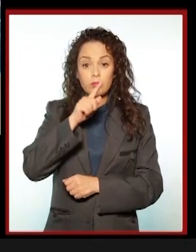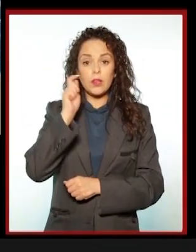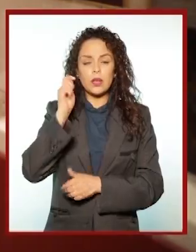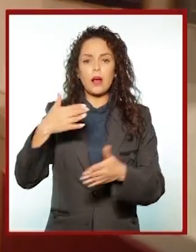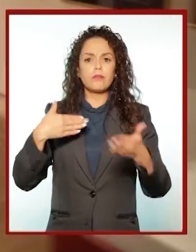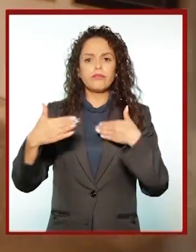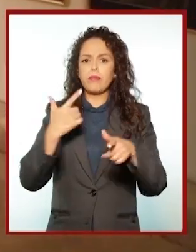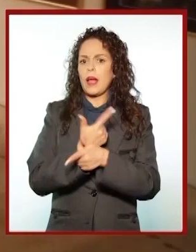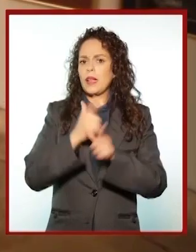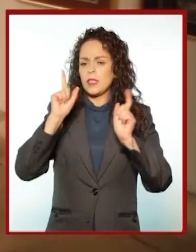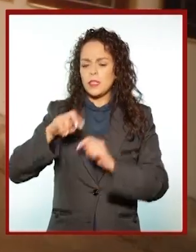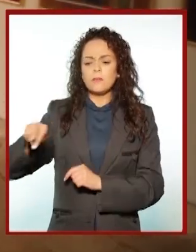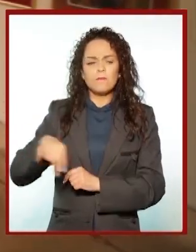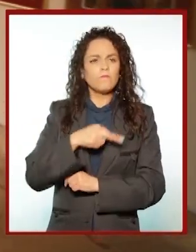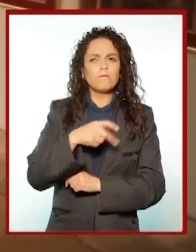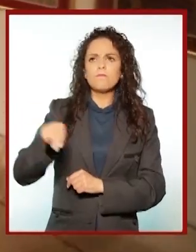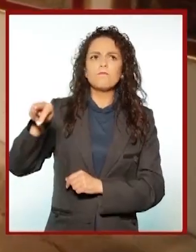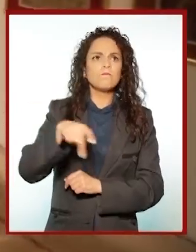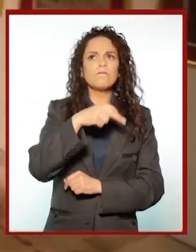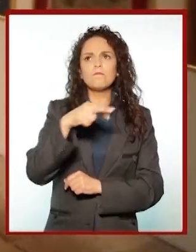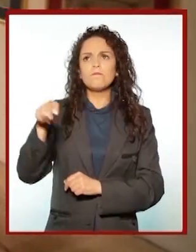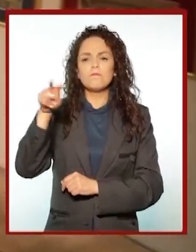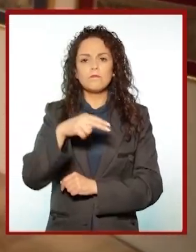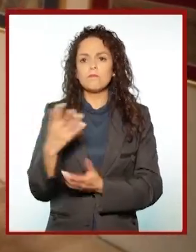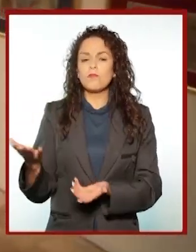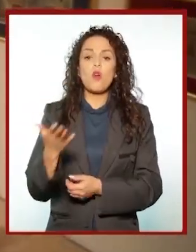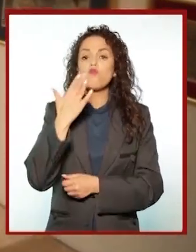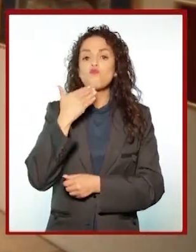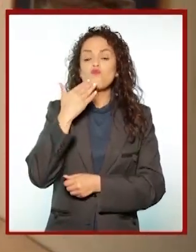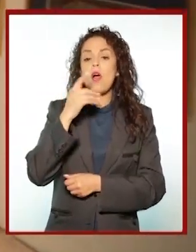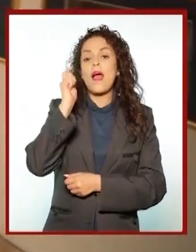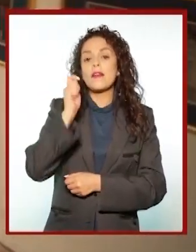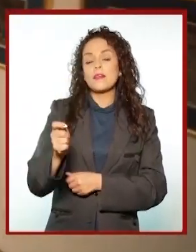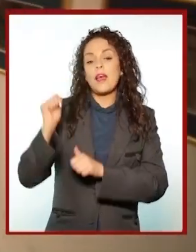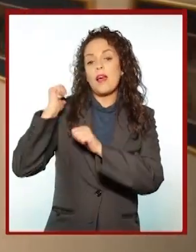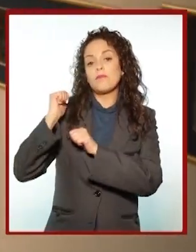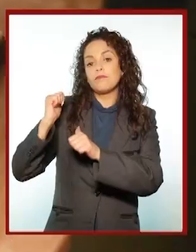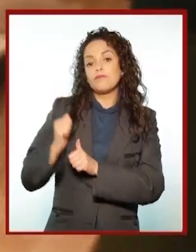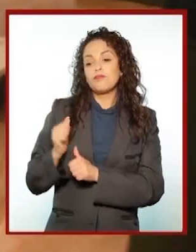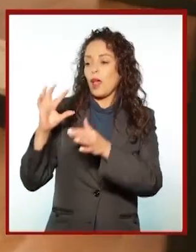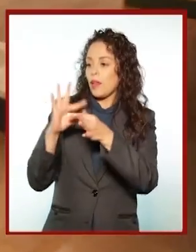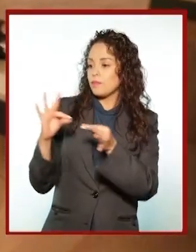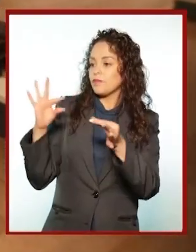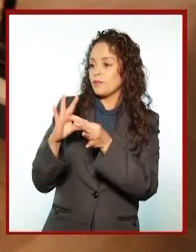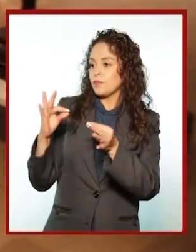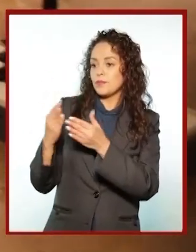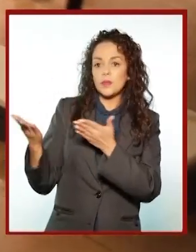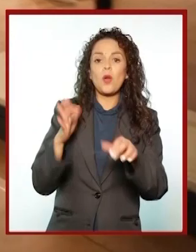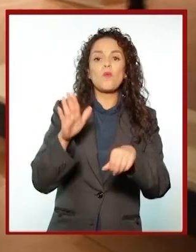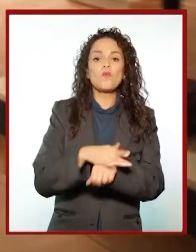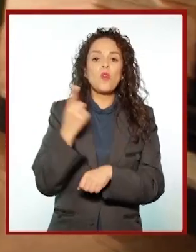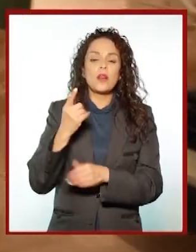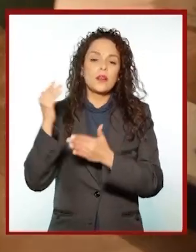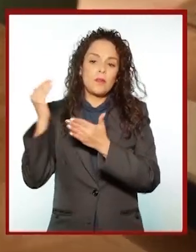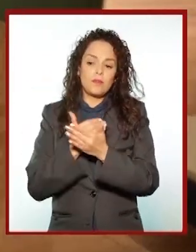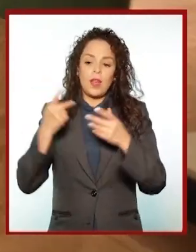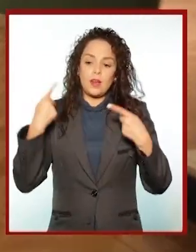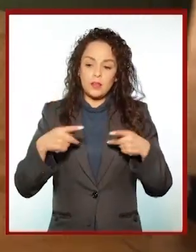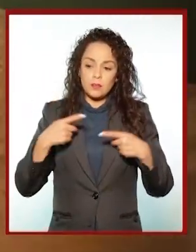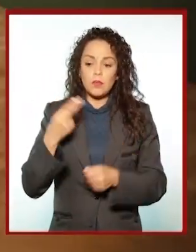el museo libremente. No podemos tener visitas guiadas porque pues no podemos tener